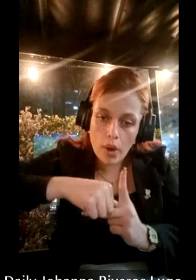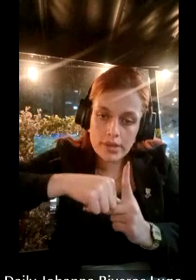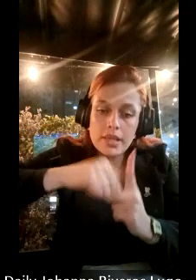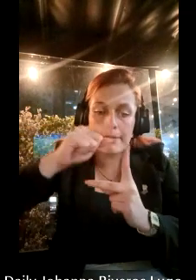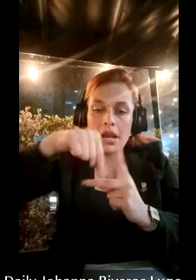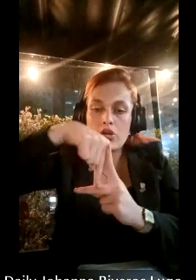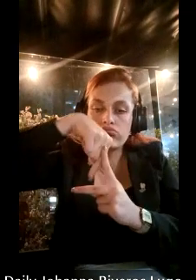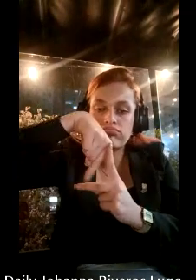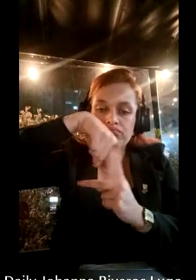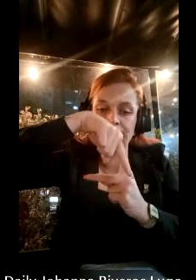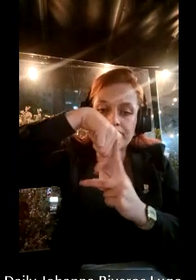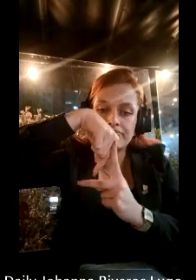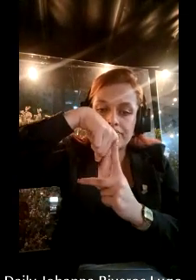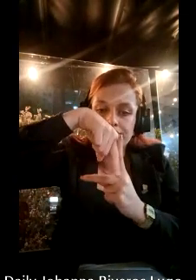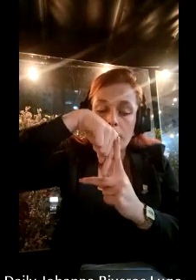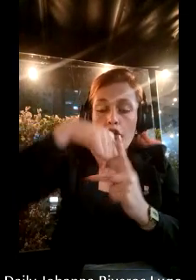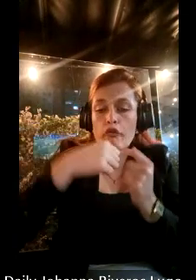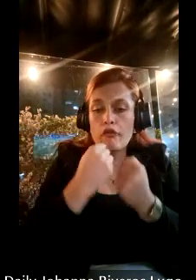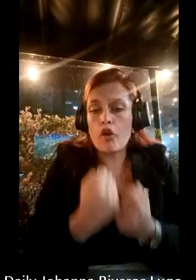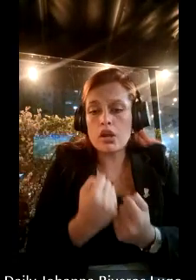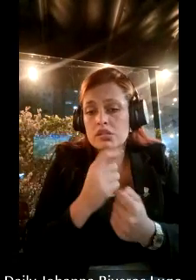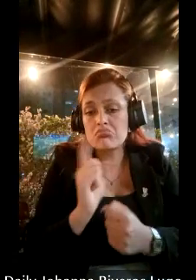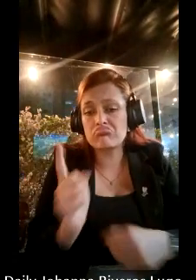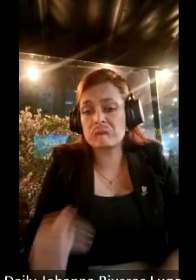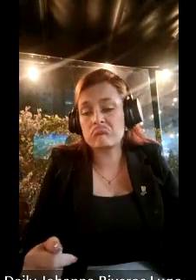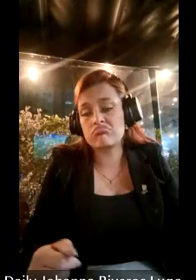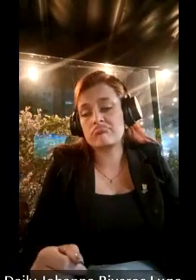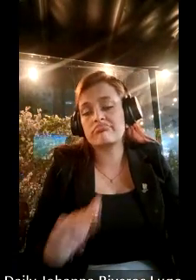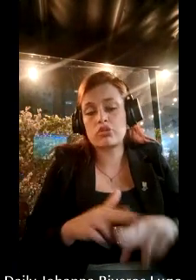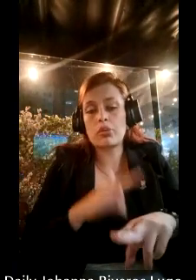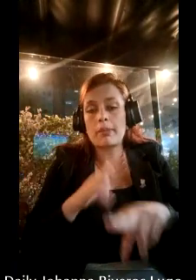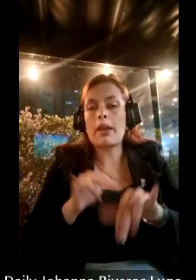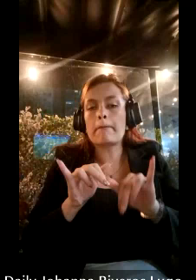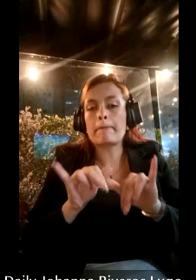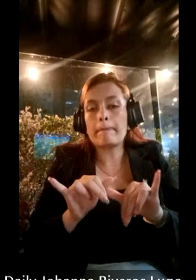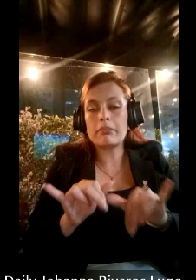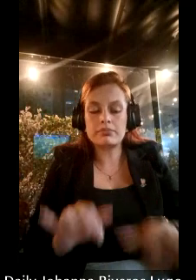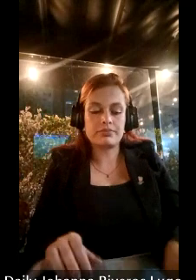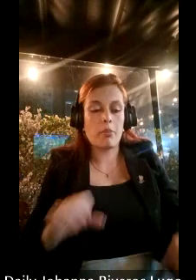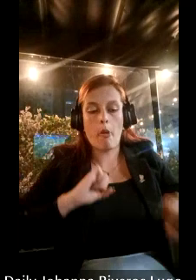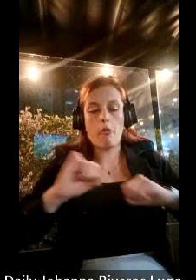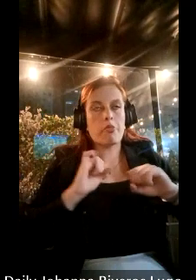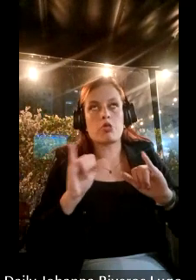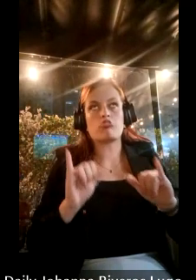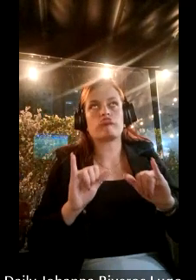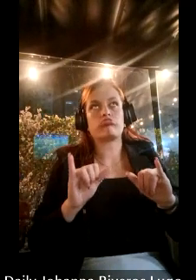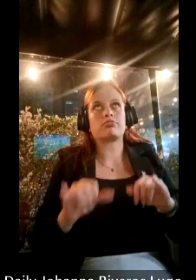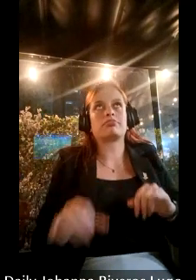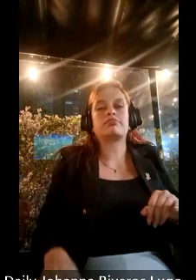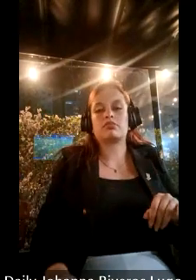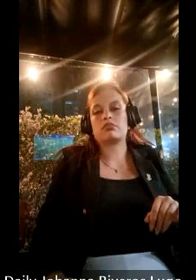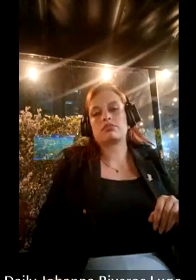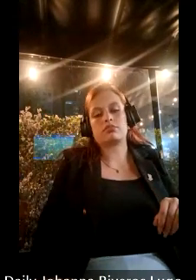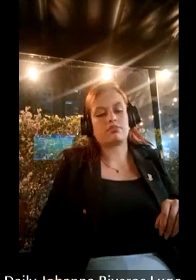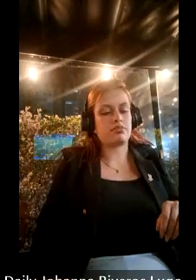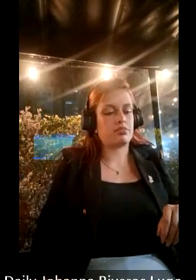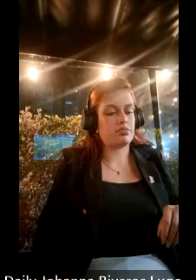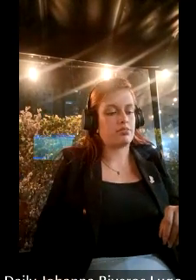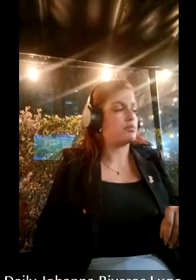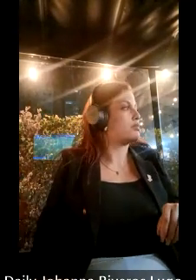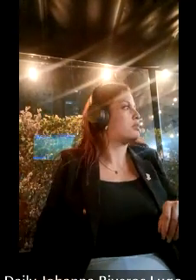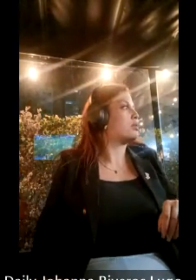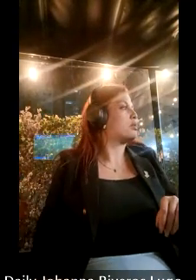las fuerzas y por lo tanto pues no hay movimiento. Y así con cada uno de estos ejemplos